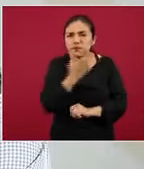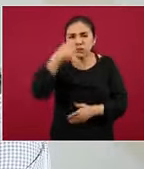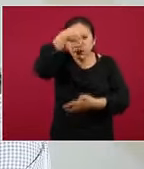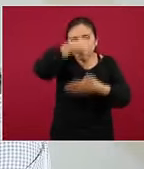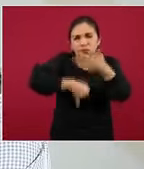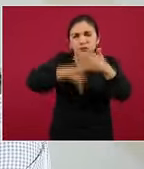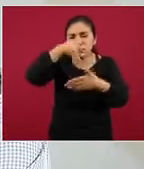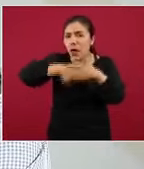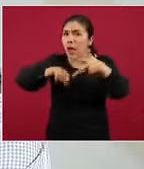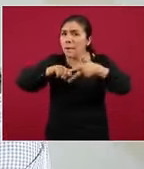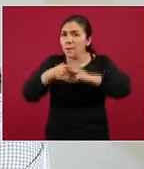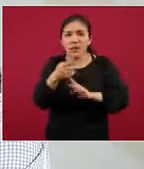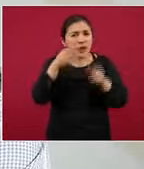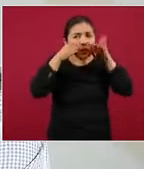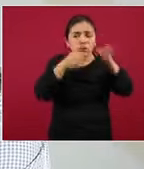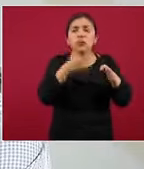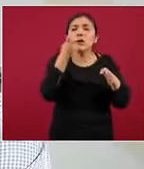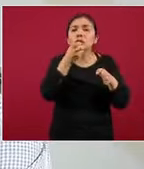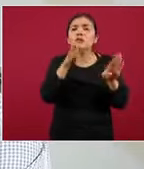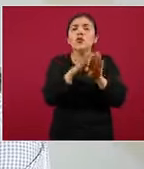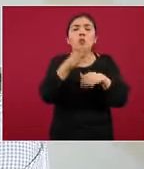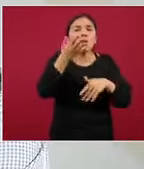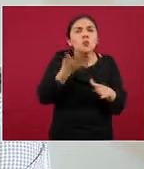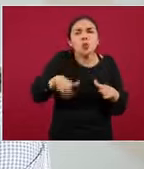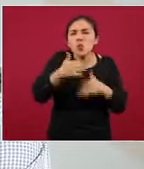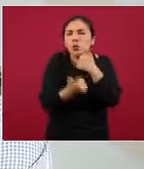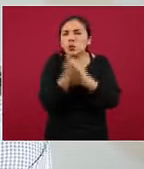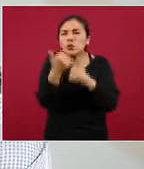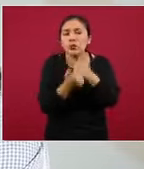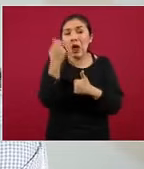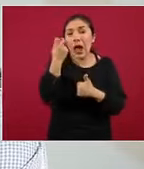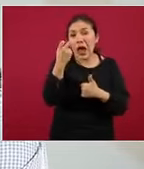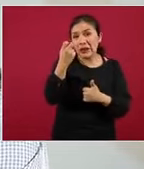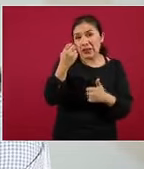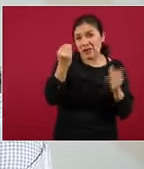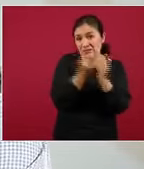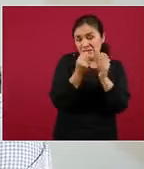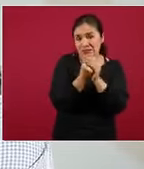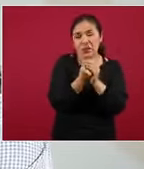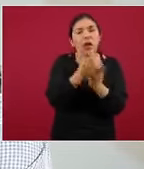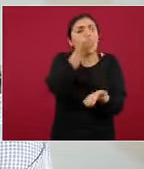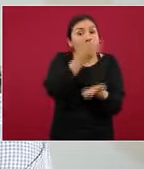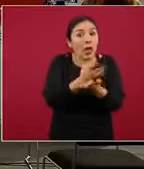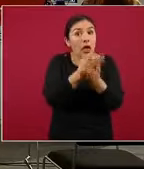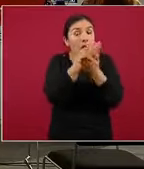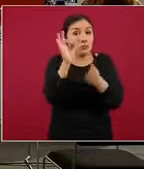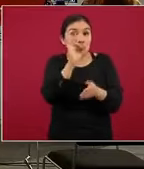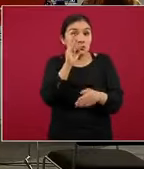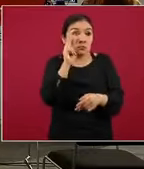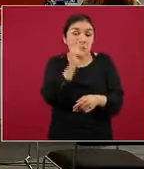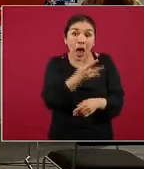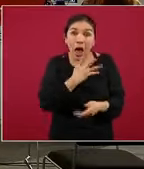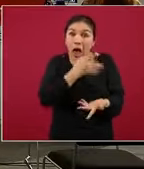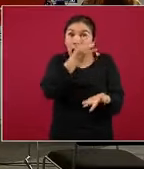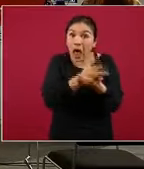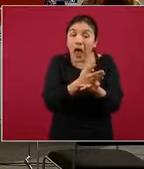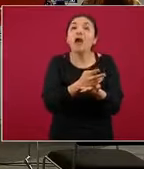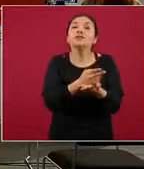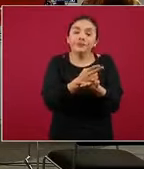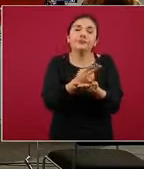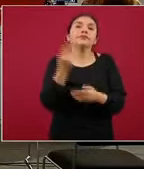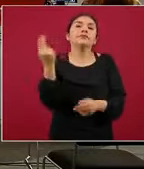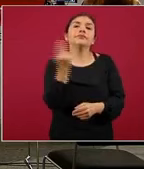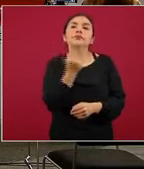partir de ya un enfoque sobre la búsqueda de esta variante. ¿Por qué es importante identificarla? Porque entonces, una vez identificada, se